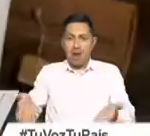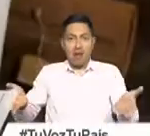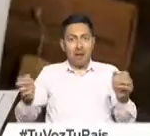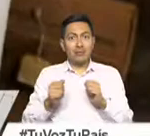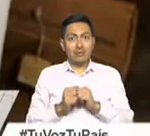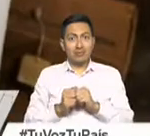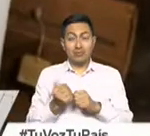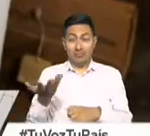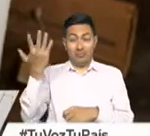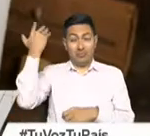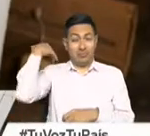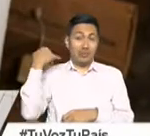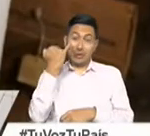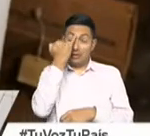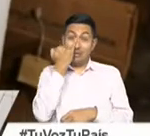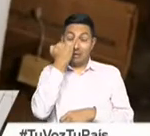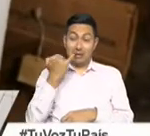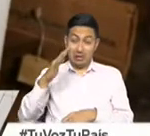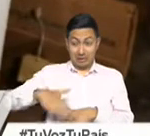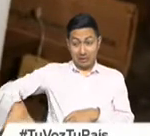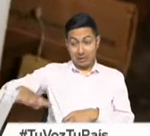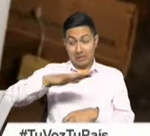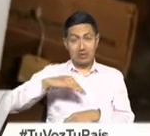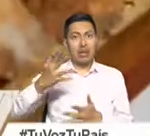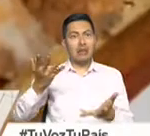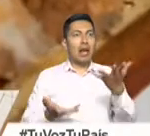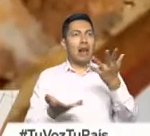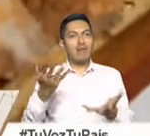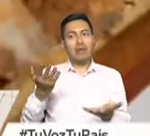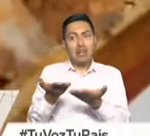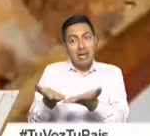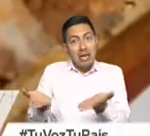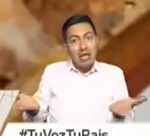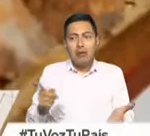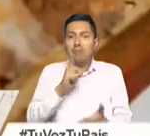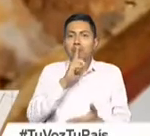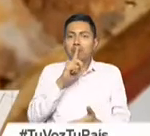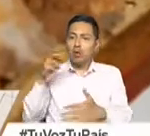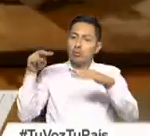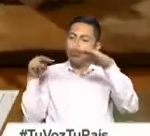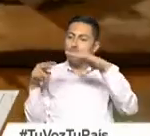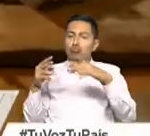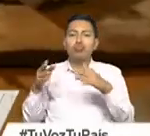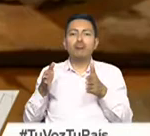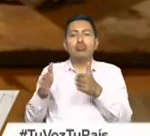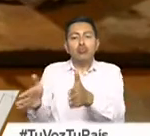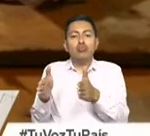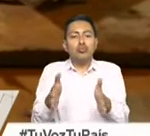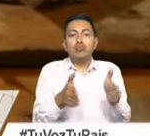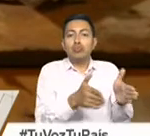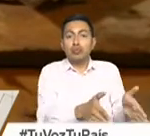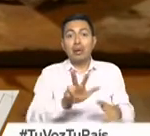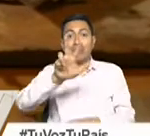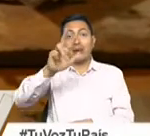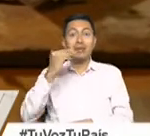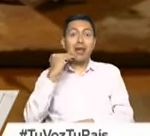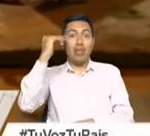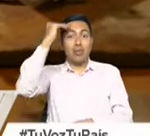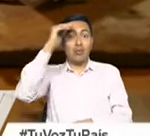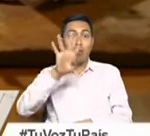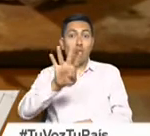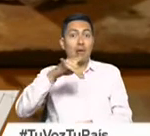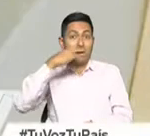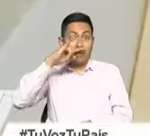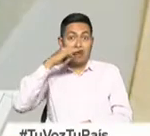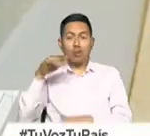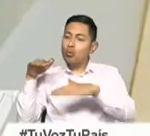descendientes tenochcas de primera o segunda generación pudieron haber realizado entierros secretos de 7 individuos, 3 adultos y 4 niños de entre 1 y 8